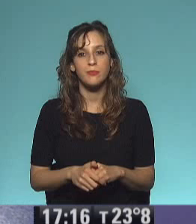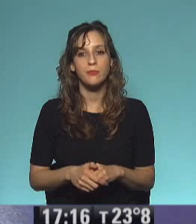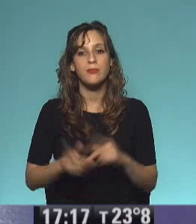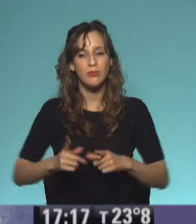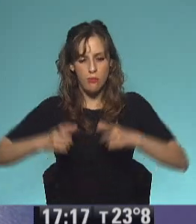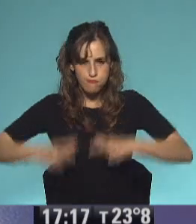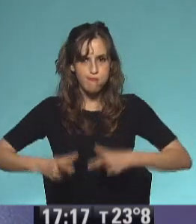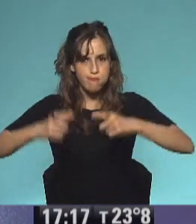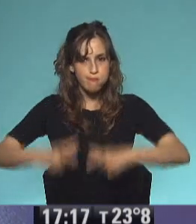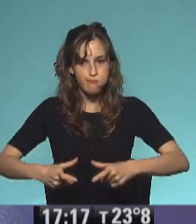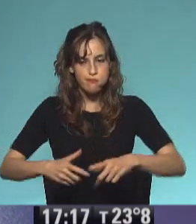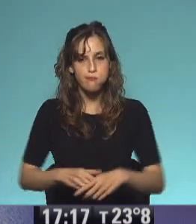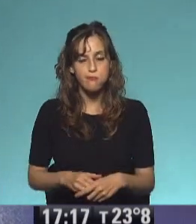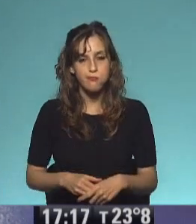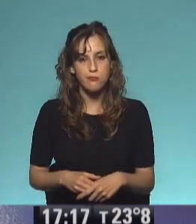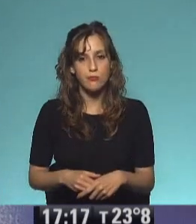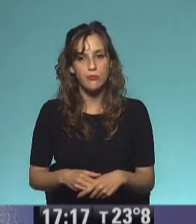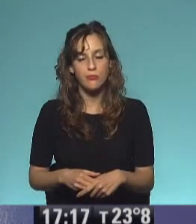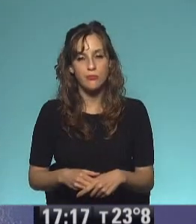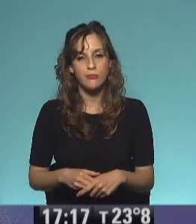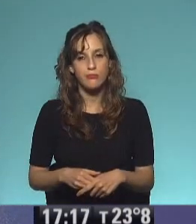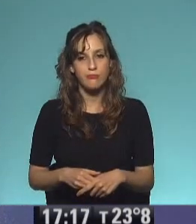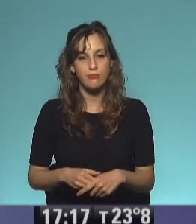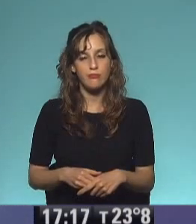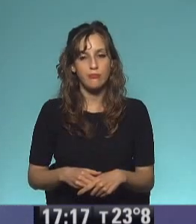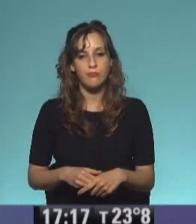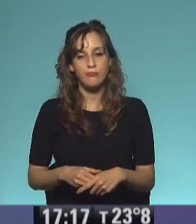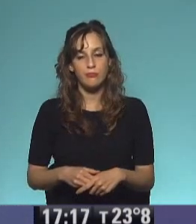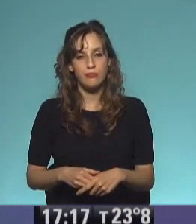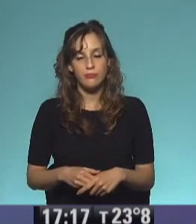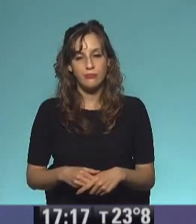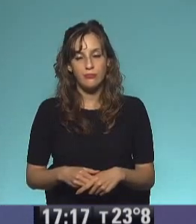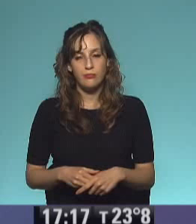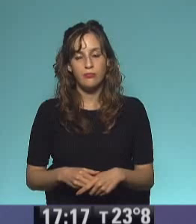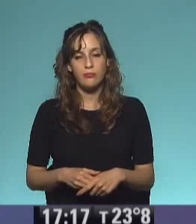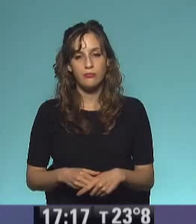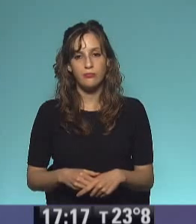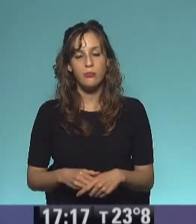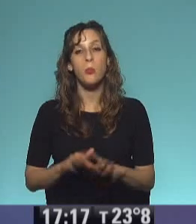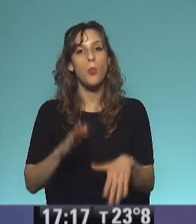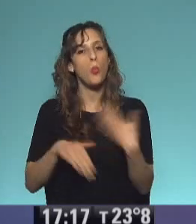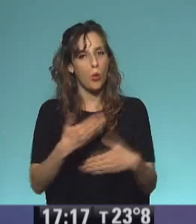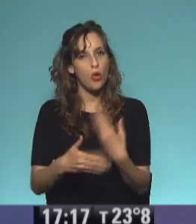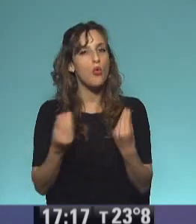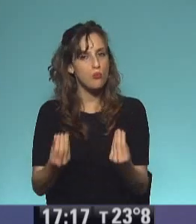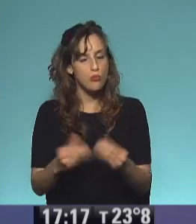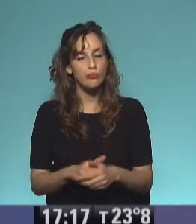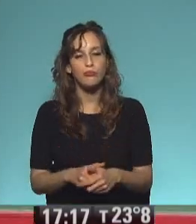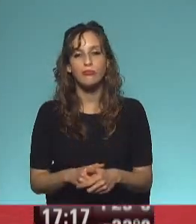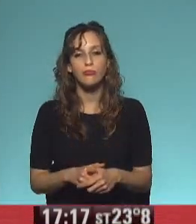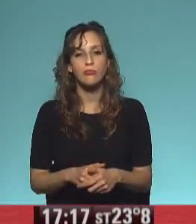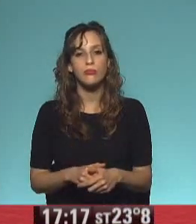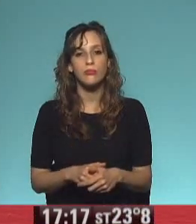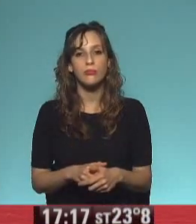cosa. Cartón, este es para Agus. Cartulina. Muy bien. Tenemos de todo. El juego es así. Allá tenemos